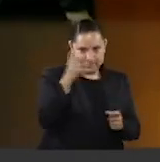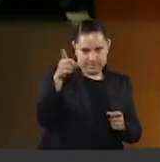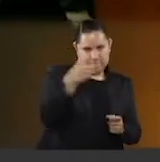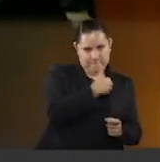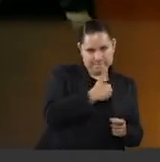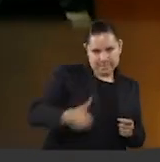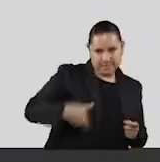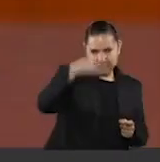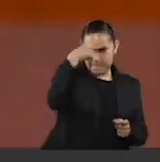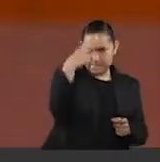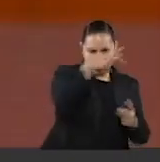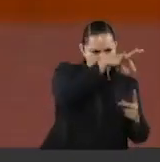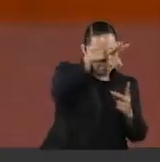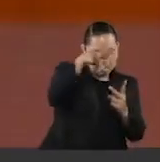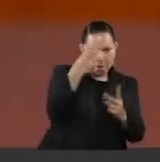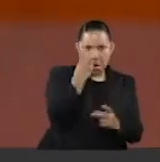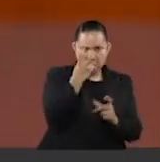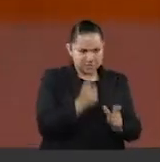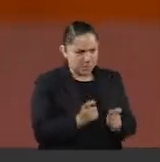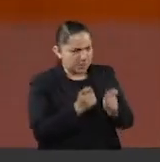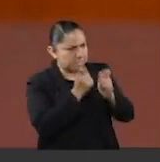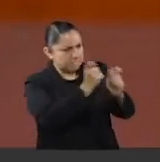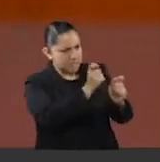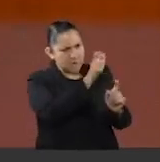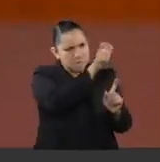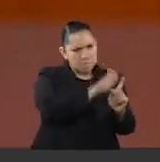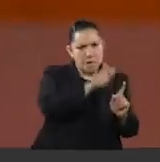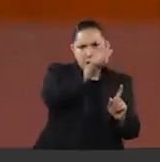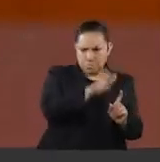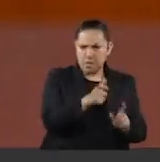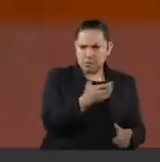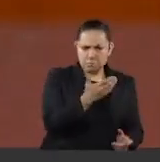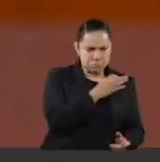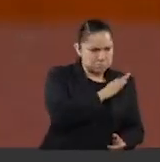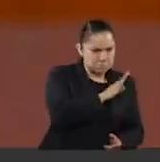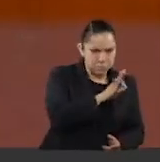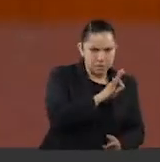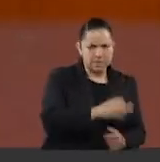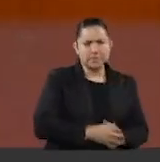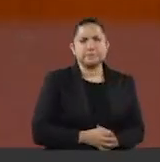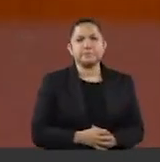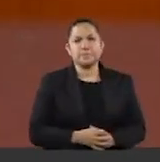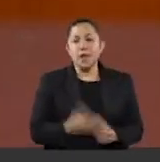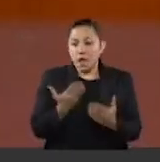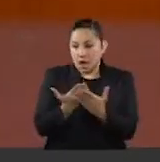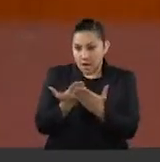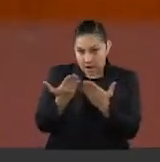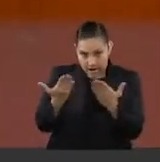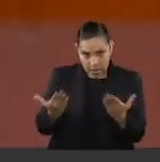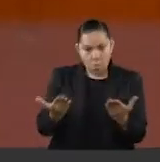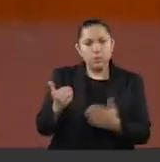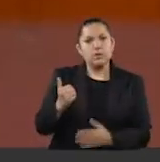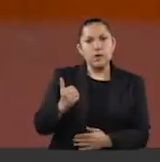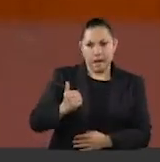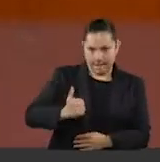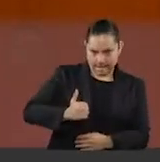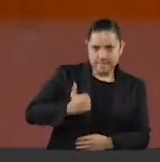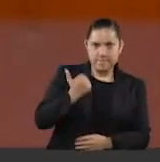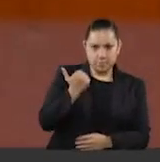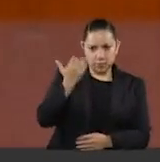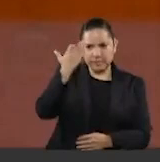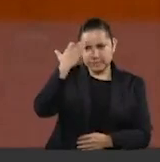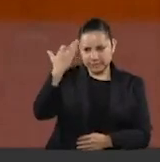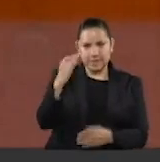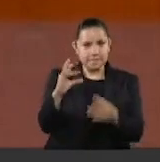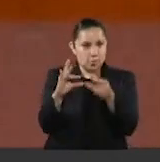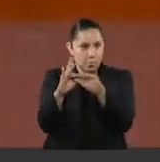por el presidente. Es ocasión propicia para referirnos a la trascendencia de que el